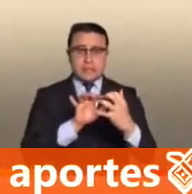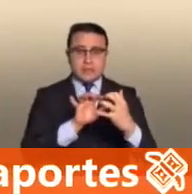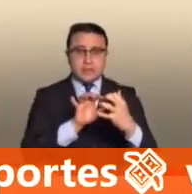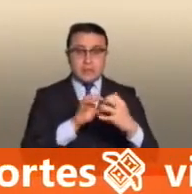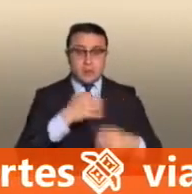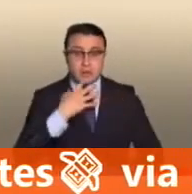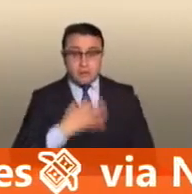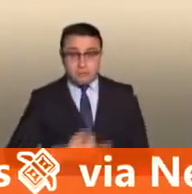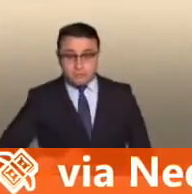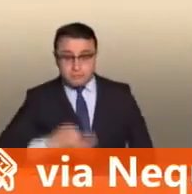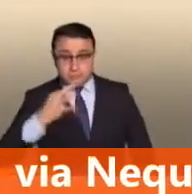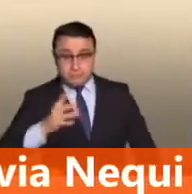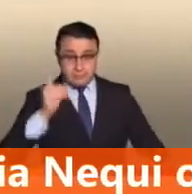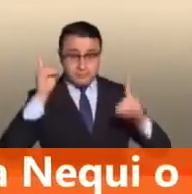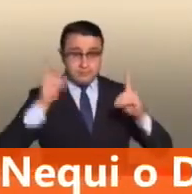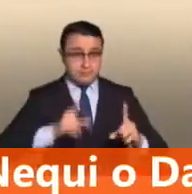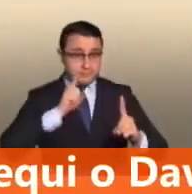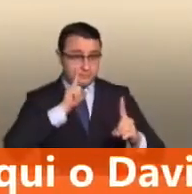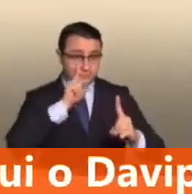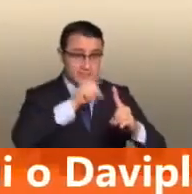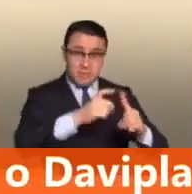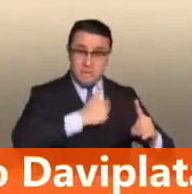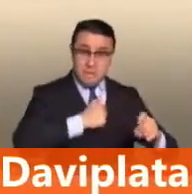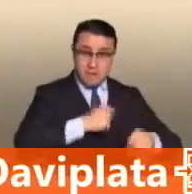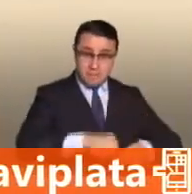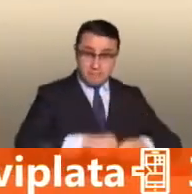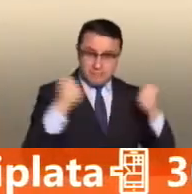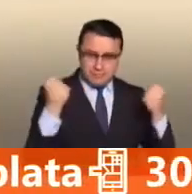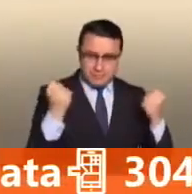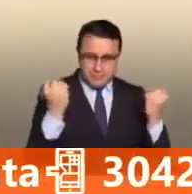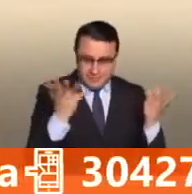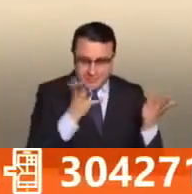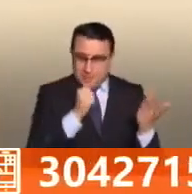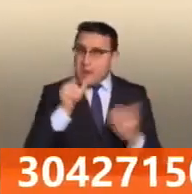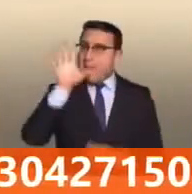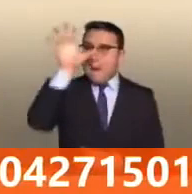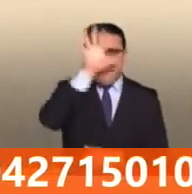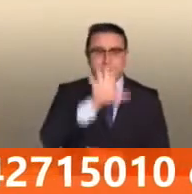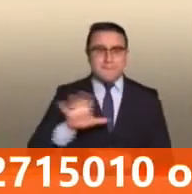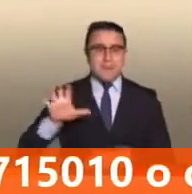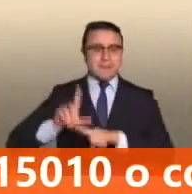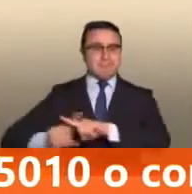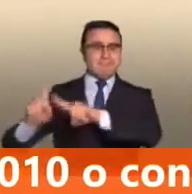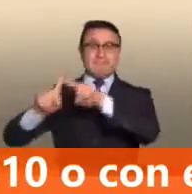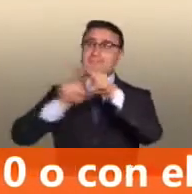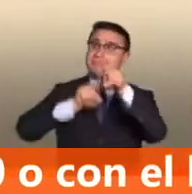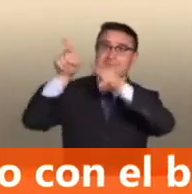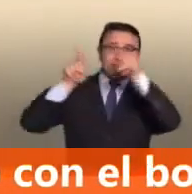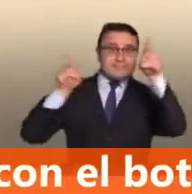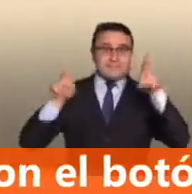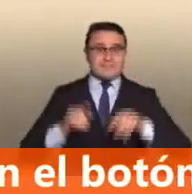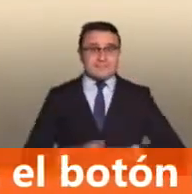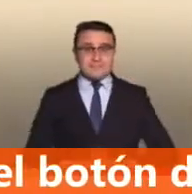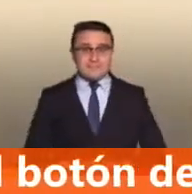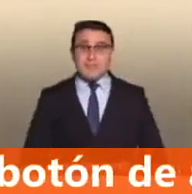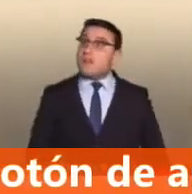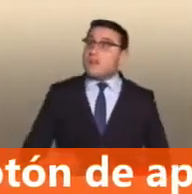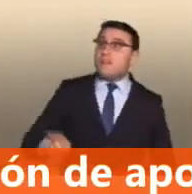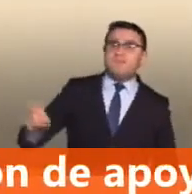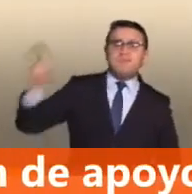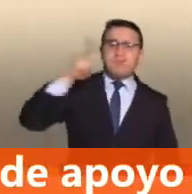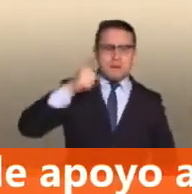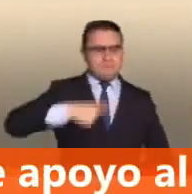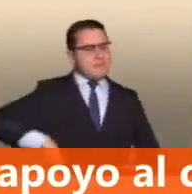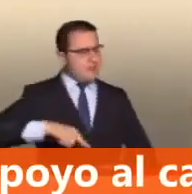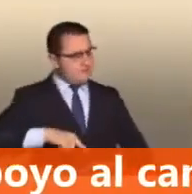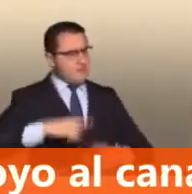su destino es destruirse. Al contrario, se superan, avanzan,